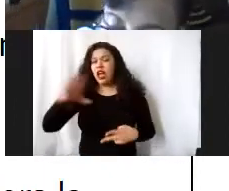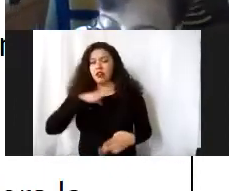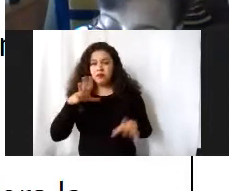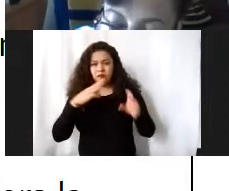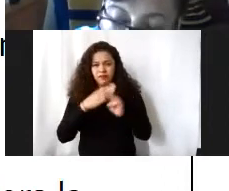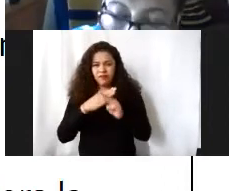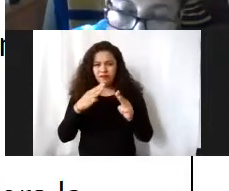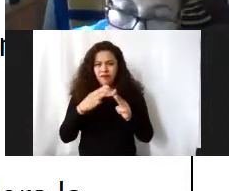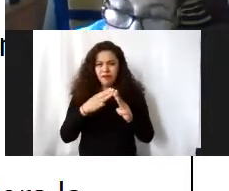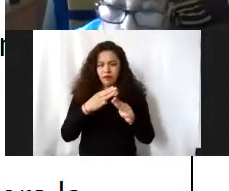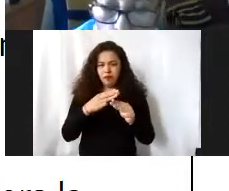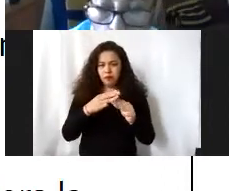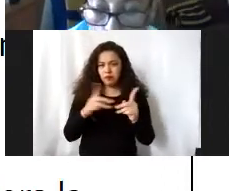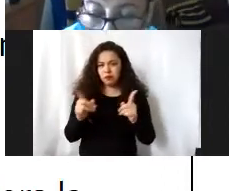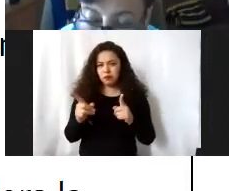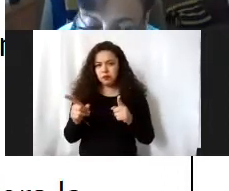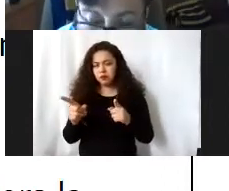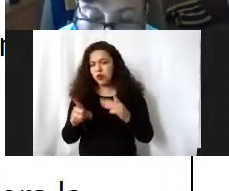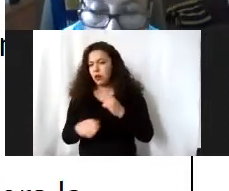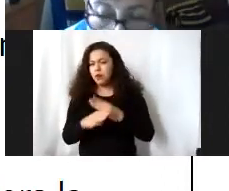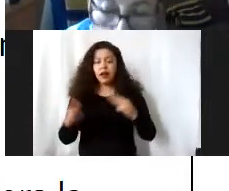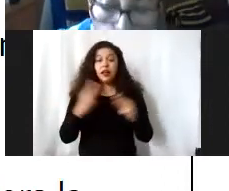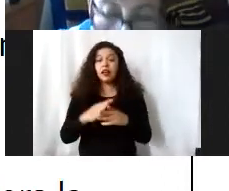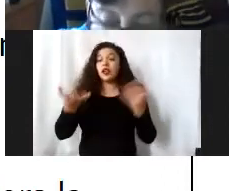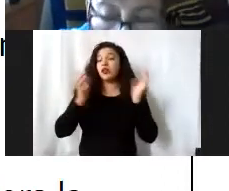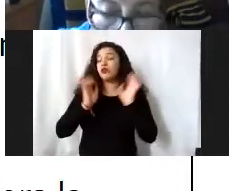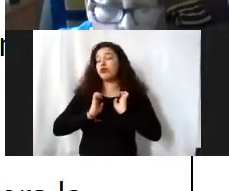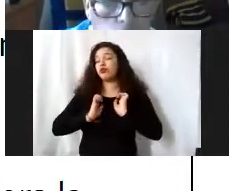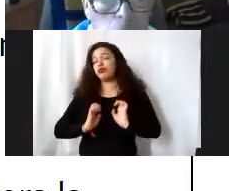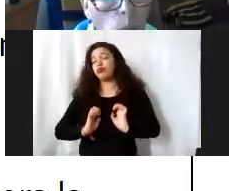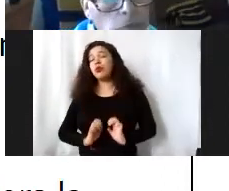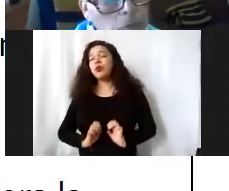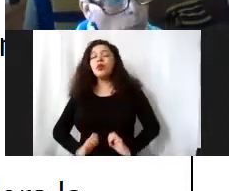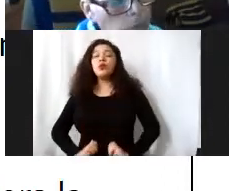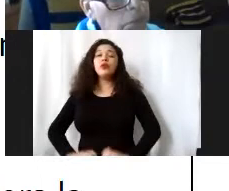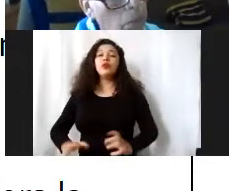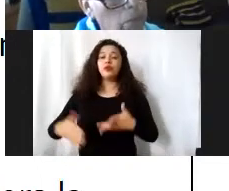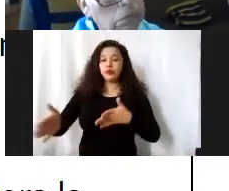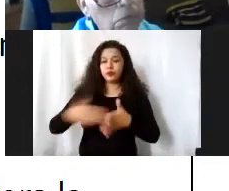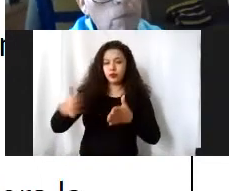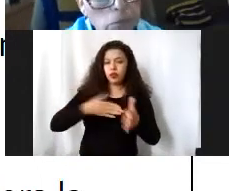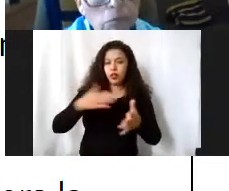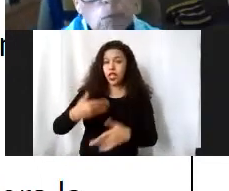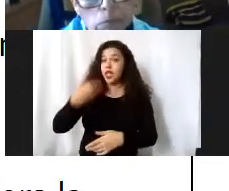instrumentos de lujo, vemos una cocina súper equipada,